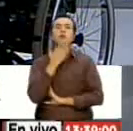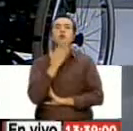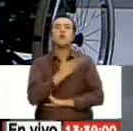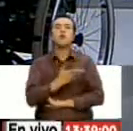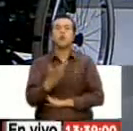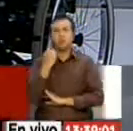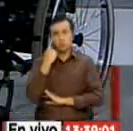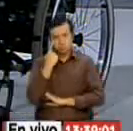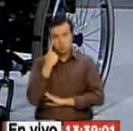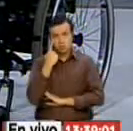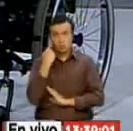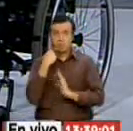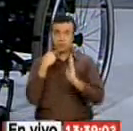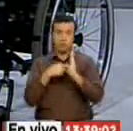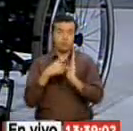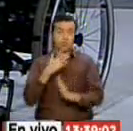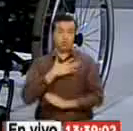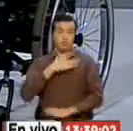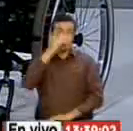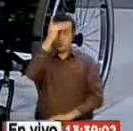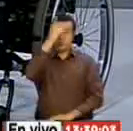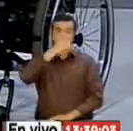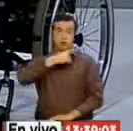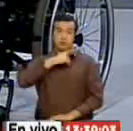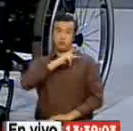ver que si es que hay que tomar medidas